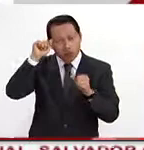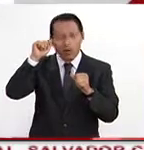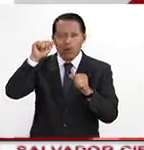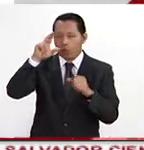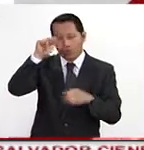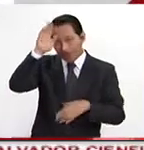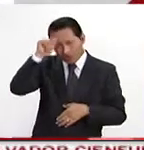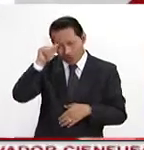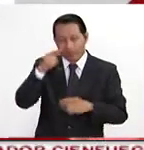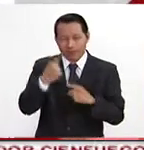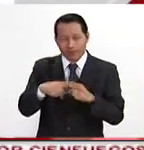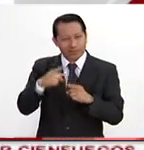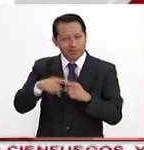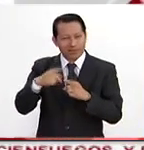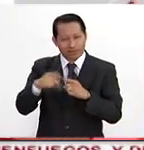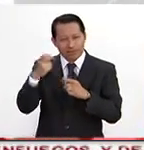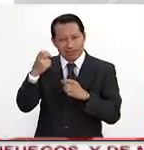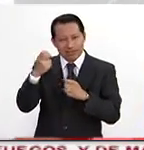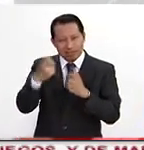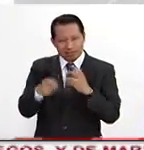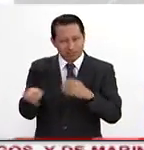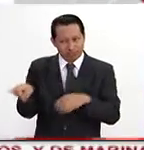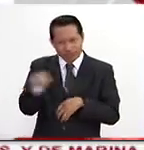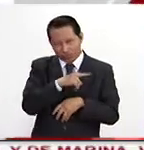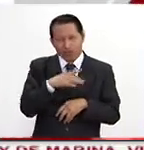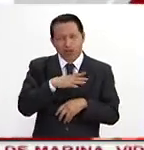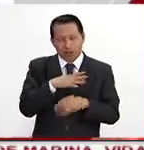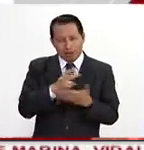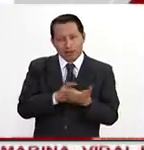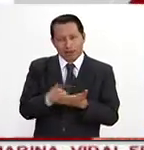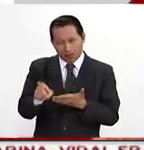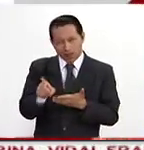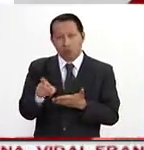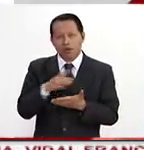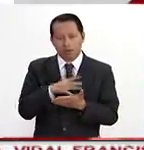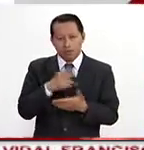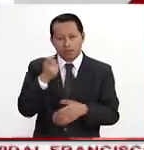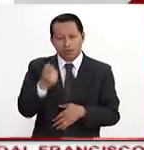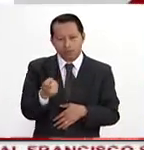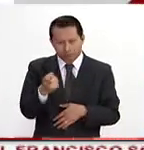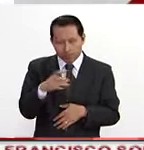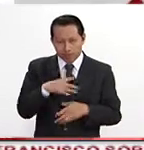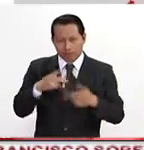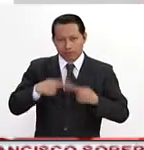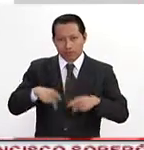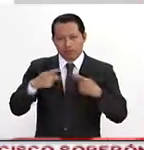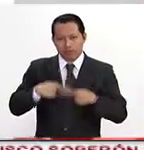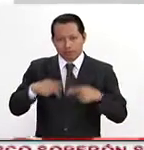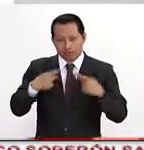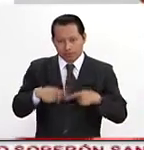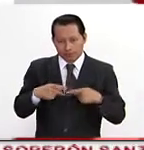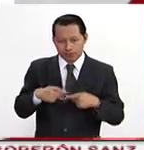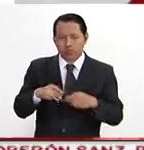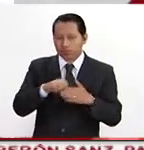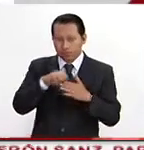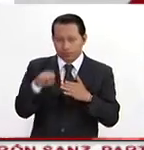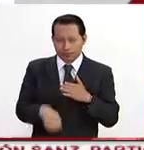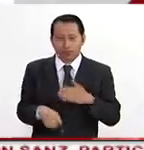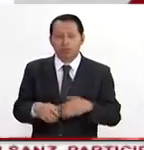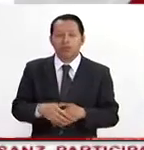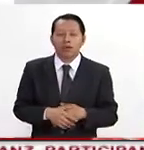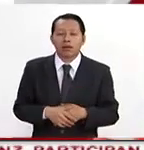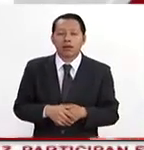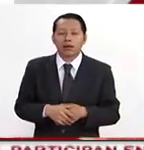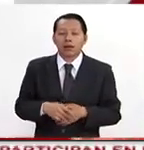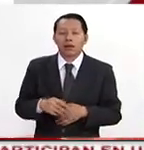con estas pues con los con los derechos que tienen estas estas personas por ejemplo que